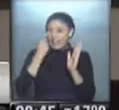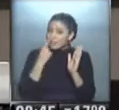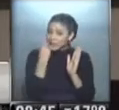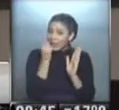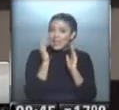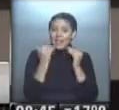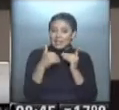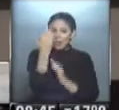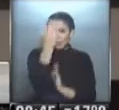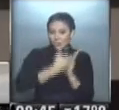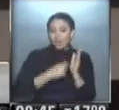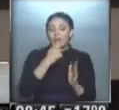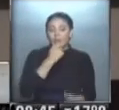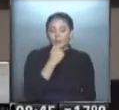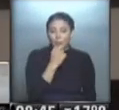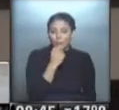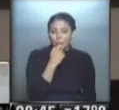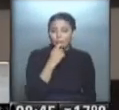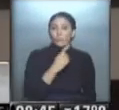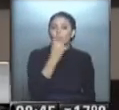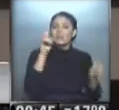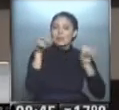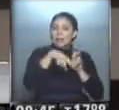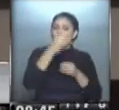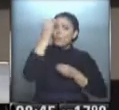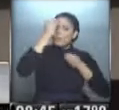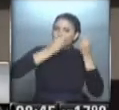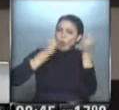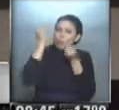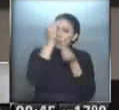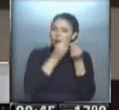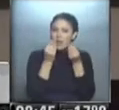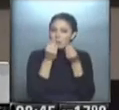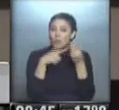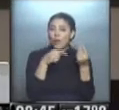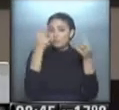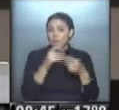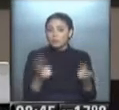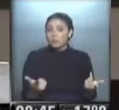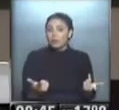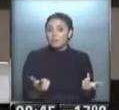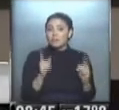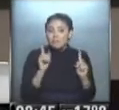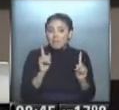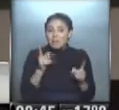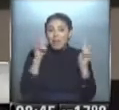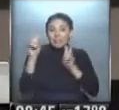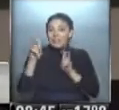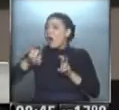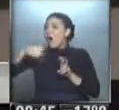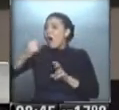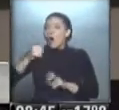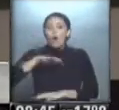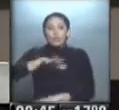este informe por ejemplo que uno de los temas que más les preocupa es la inseguridad es el mismo tema que le preocupa a